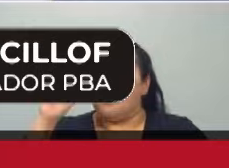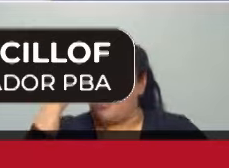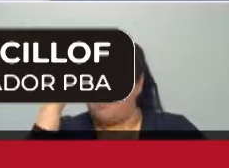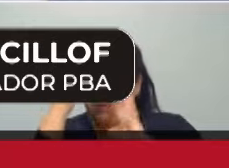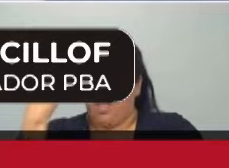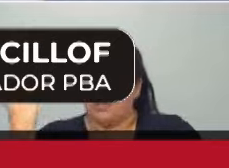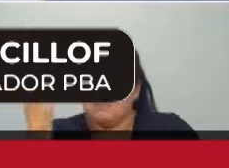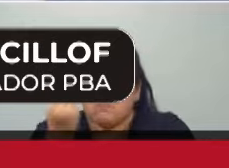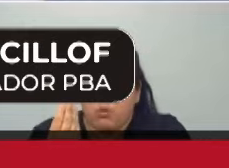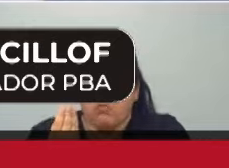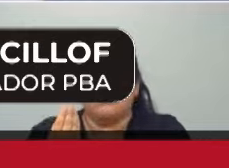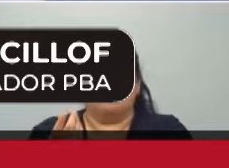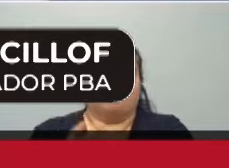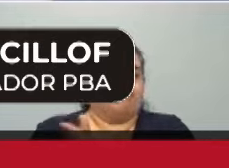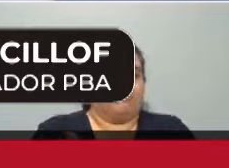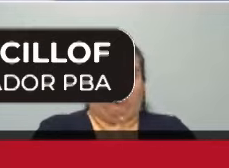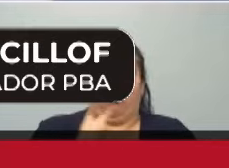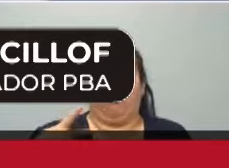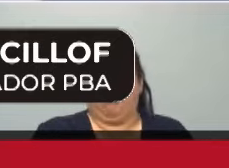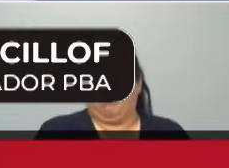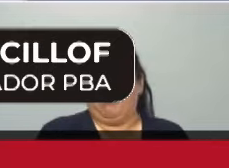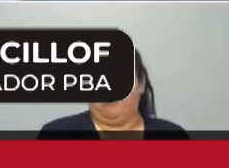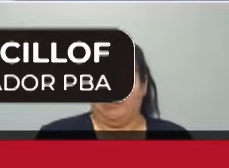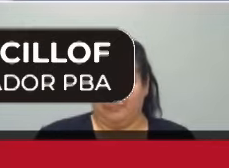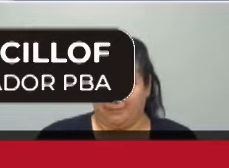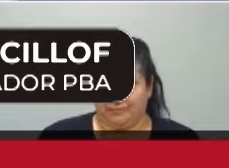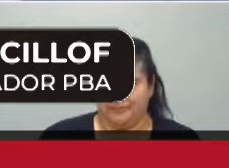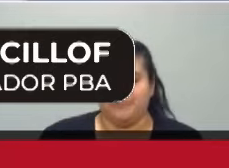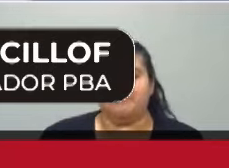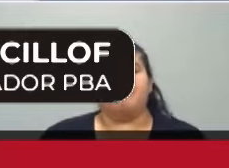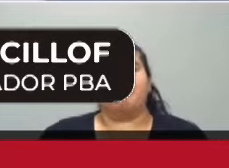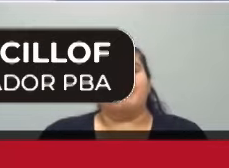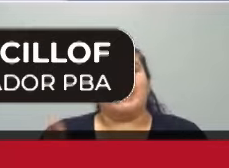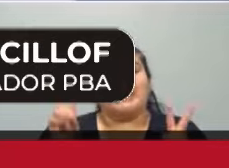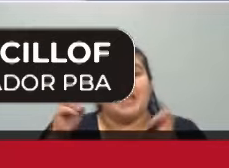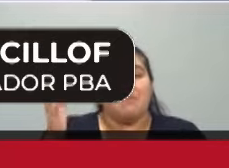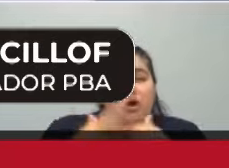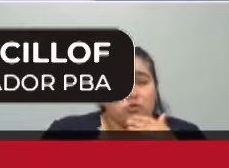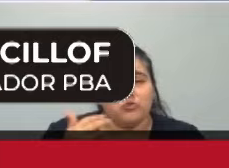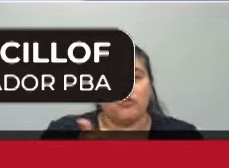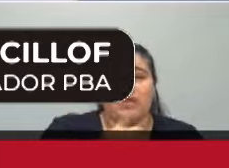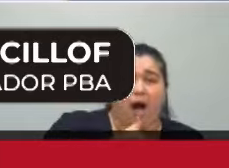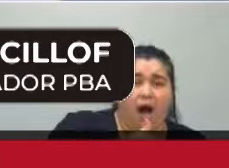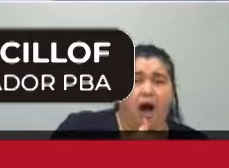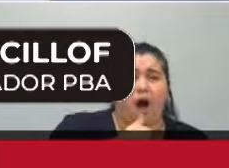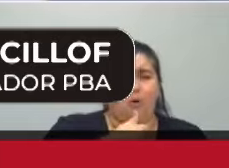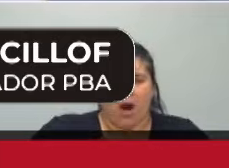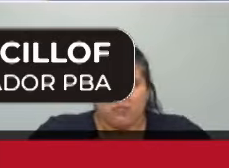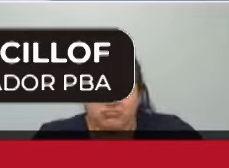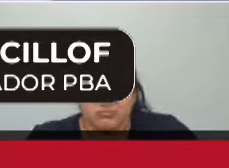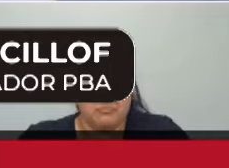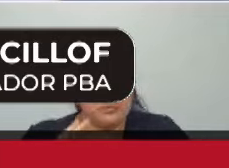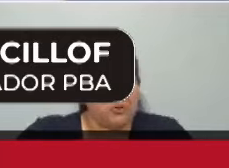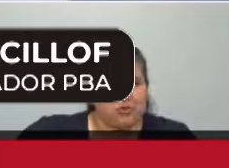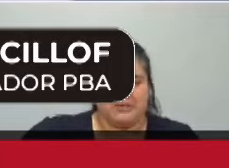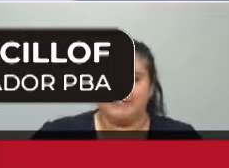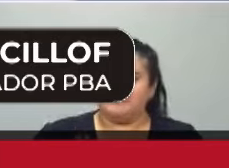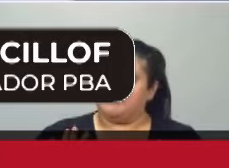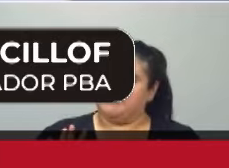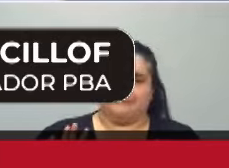nuestra inquietud con lo que están planeando con las obras de agua y saneamiento, que remiten a condiciones de vida,